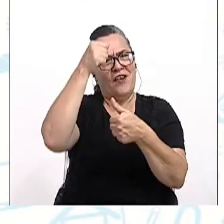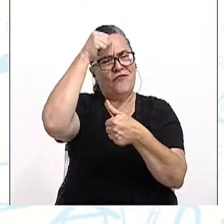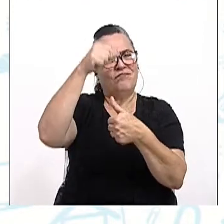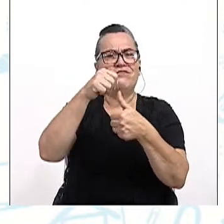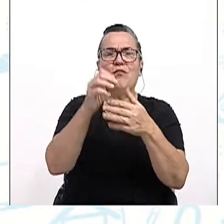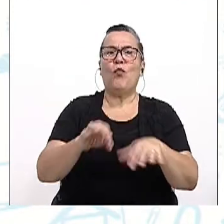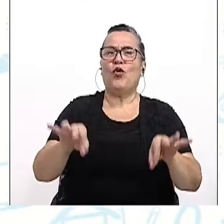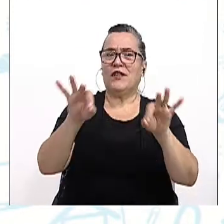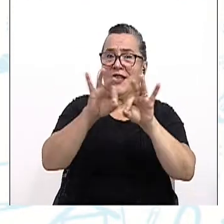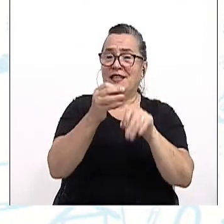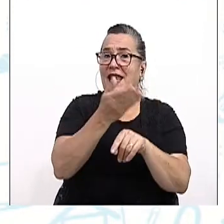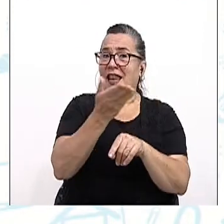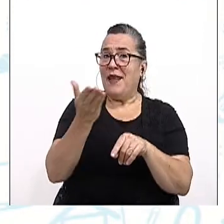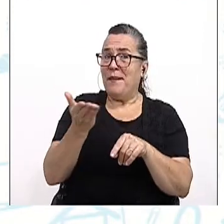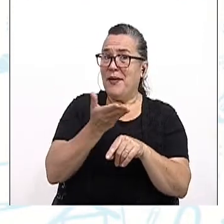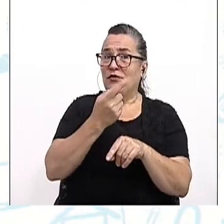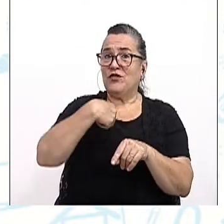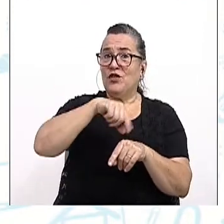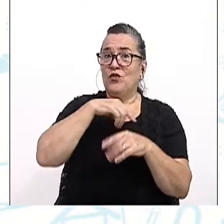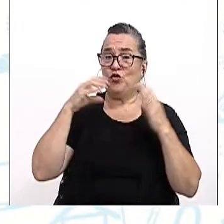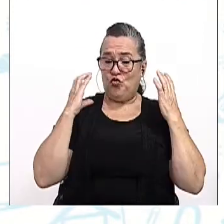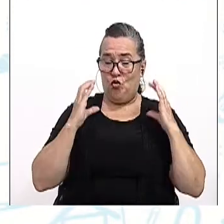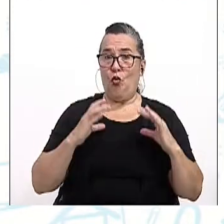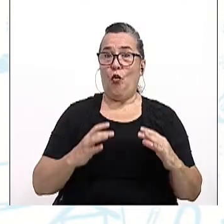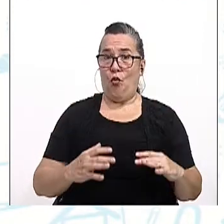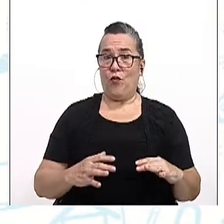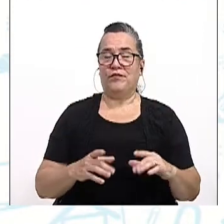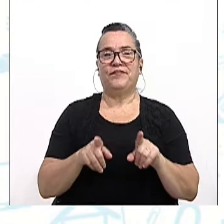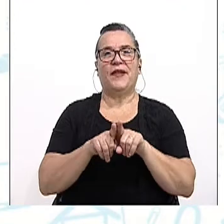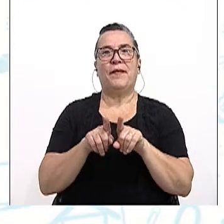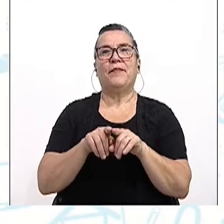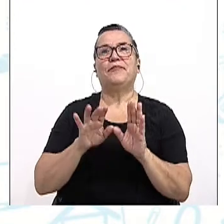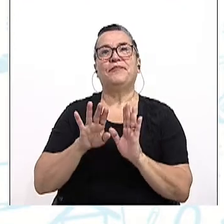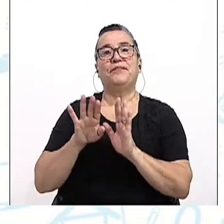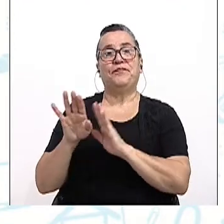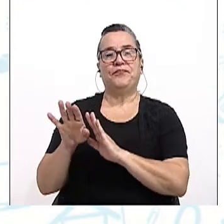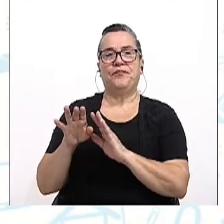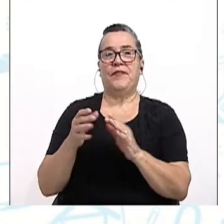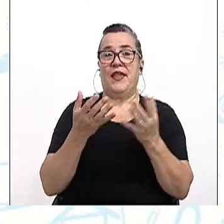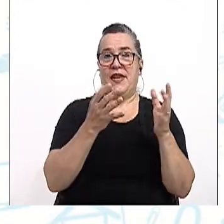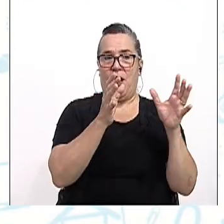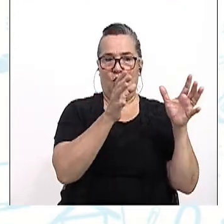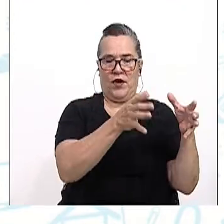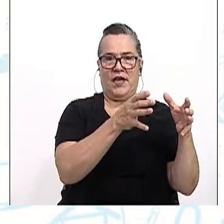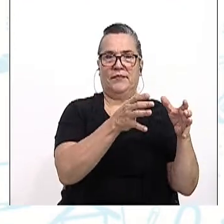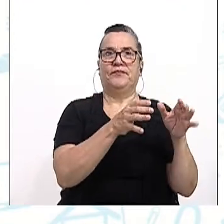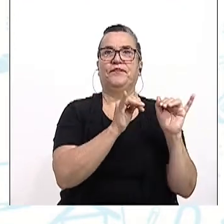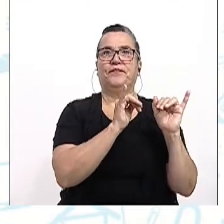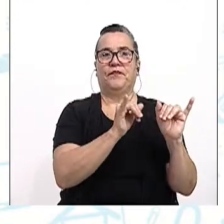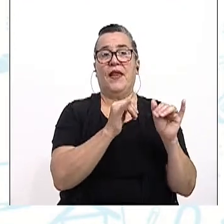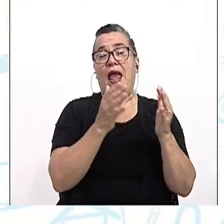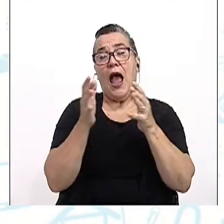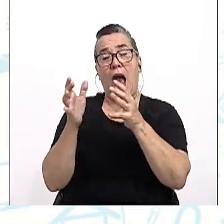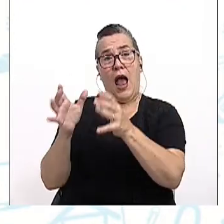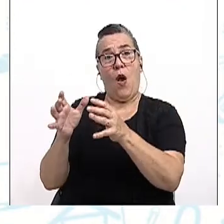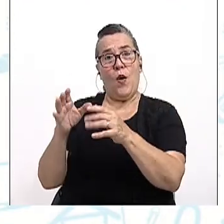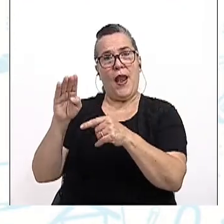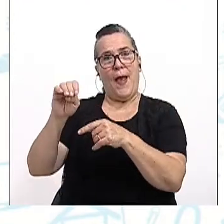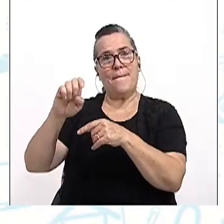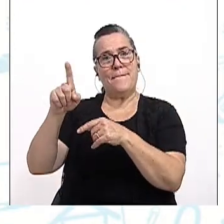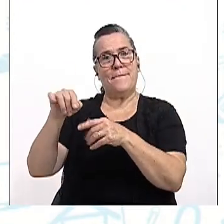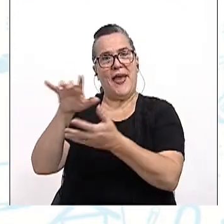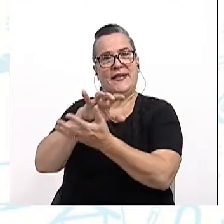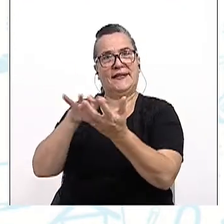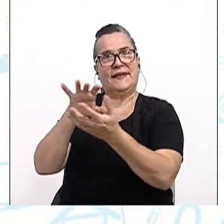importancia de los elementos en nuestro organismo también. Bueno, como dije, vamos a estudiar las mezclas. En